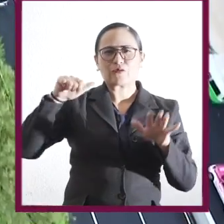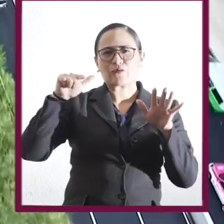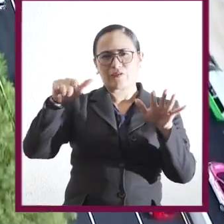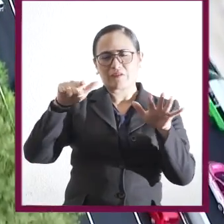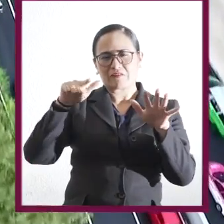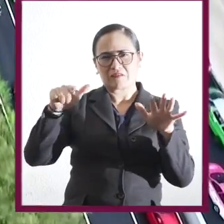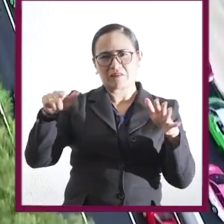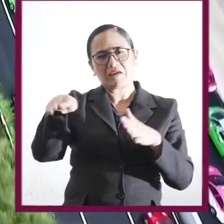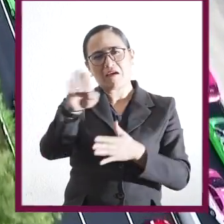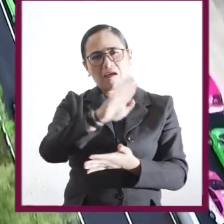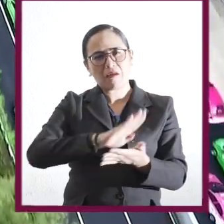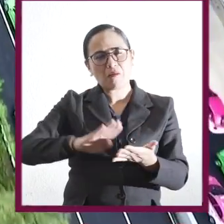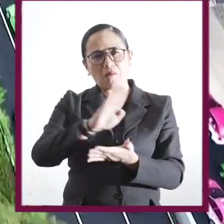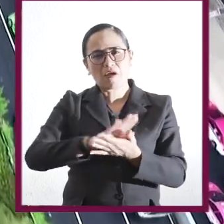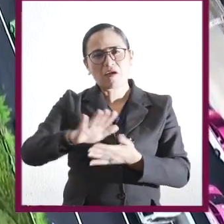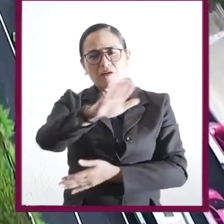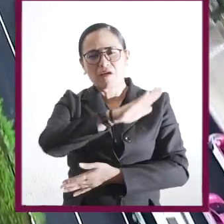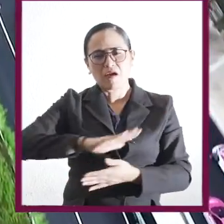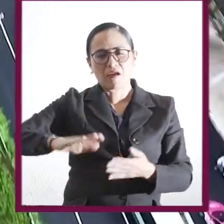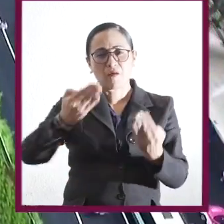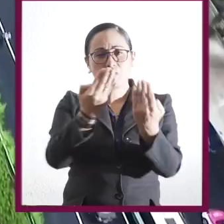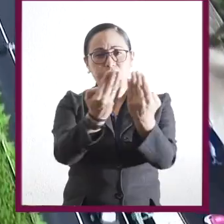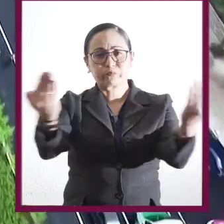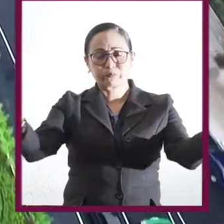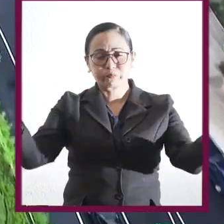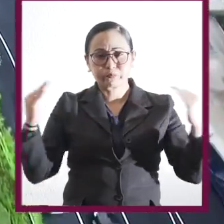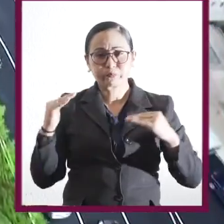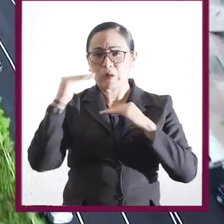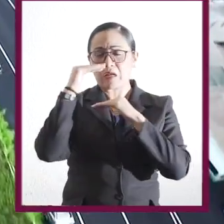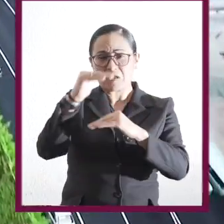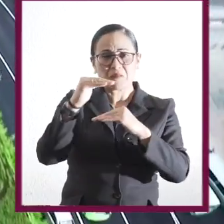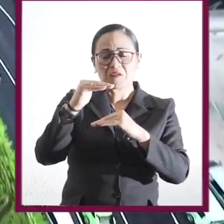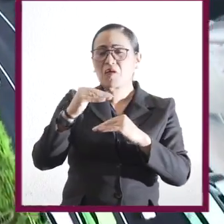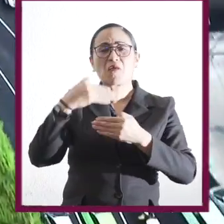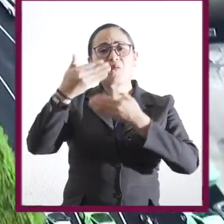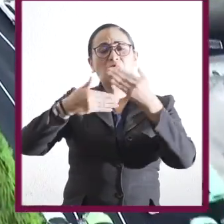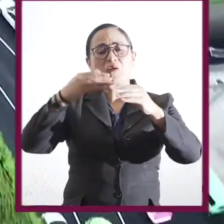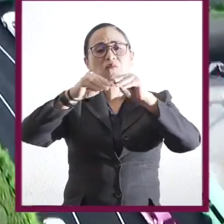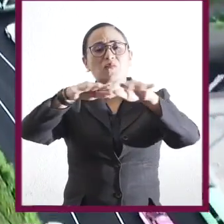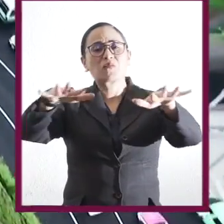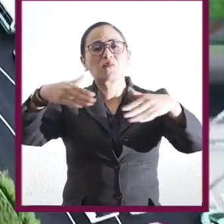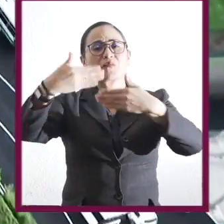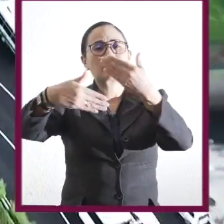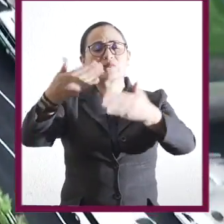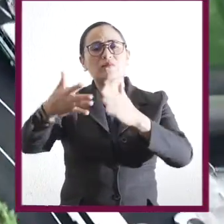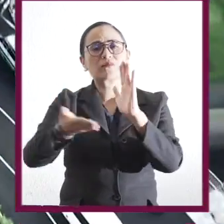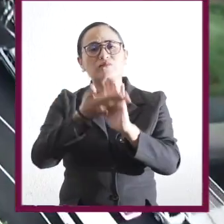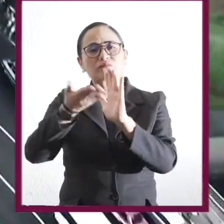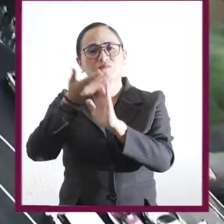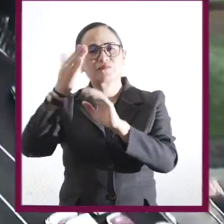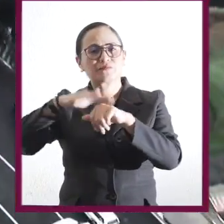centro de un pequeño barrio cuyos límites se perdieron con la creación del entorno actual.